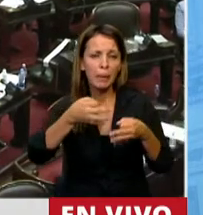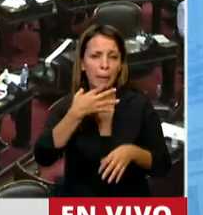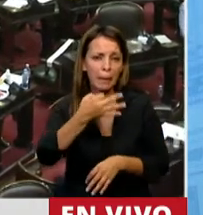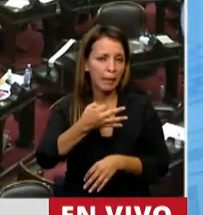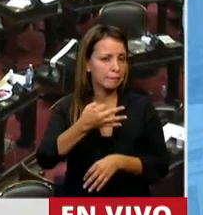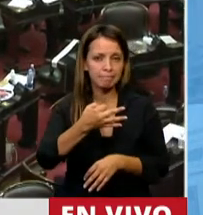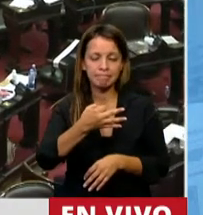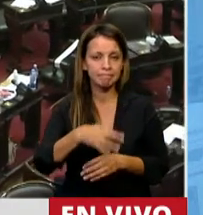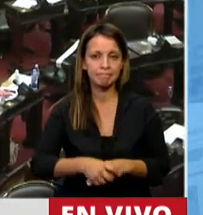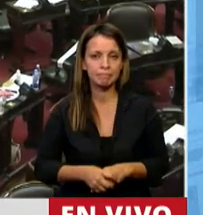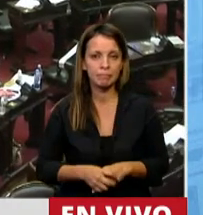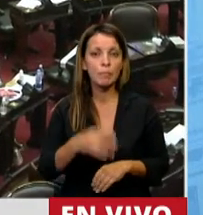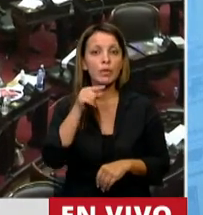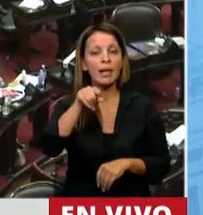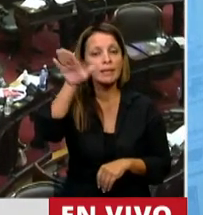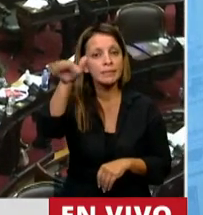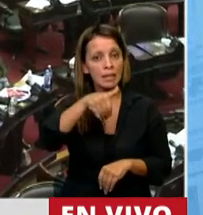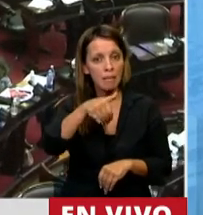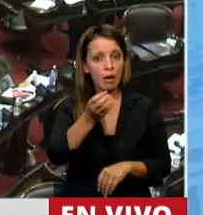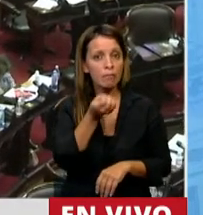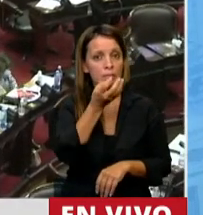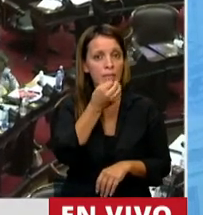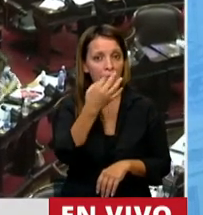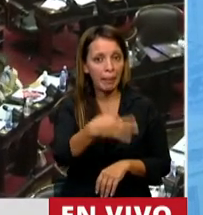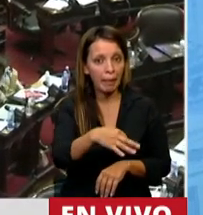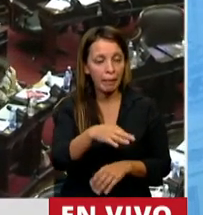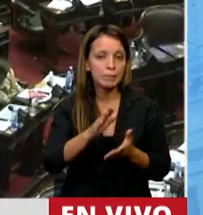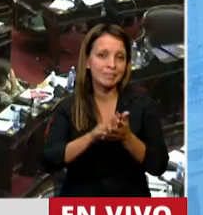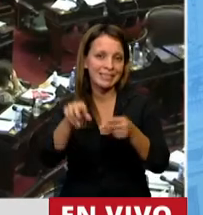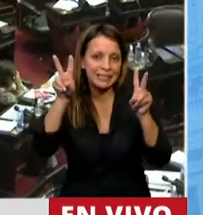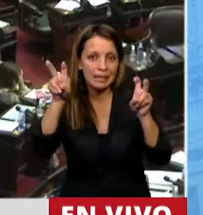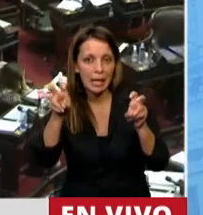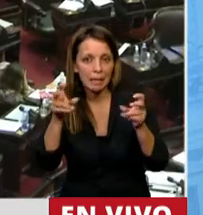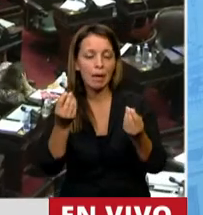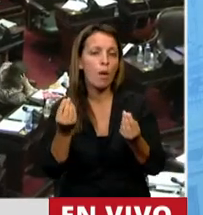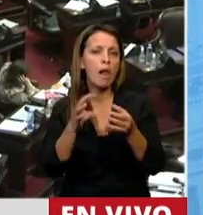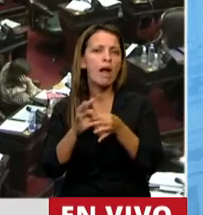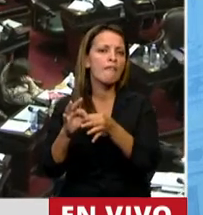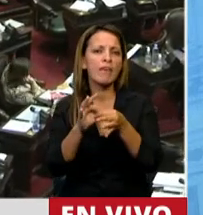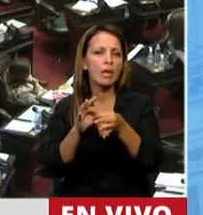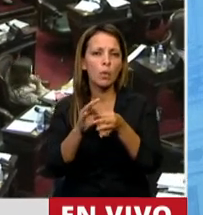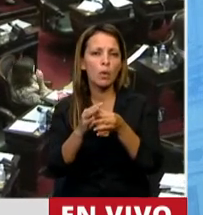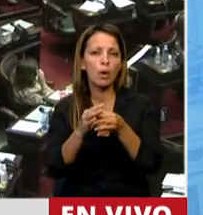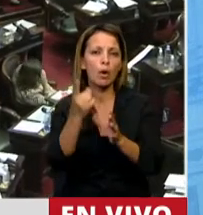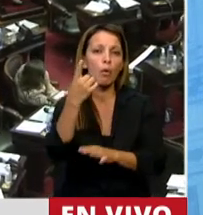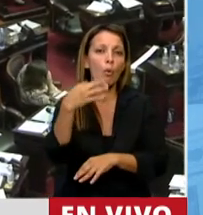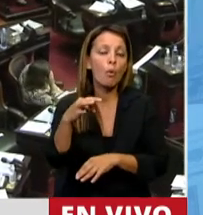lo citaron a declarar en esta cuestión por el vínculo que tiene con